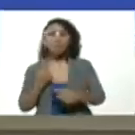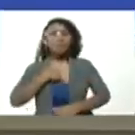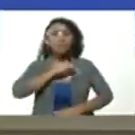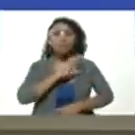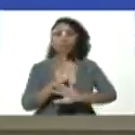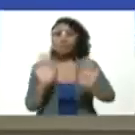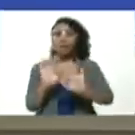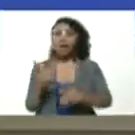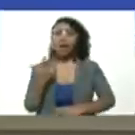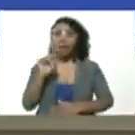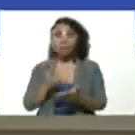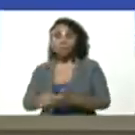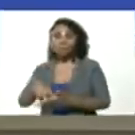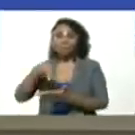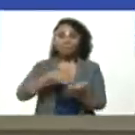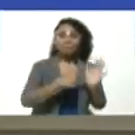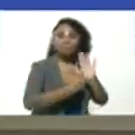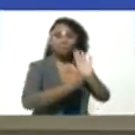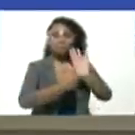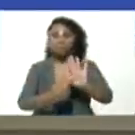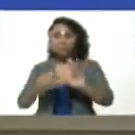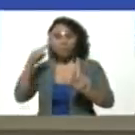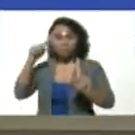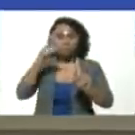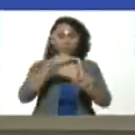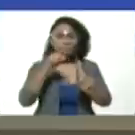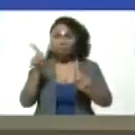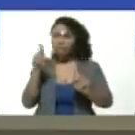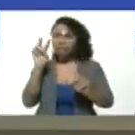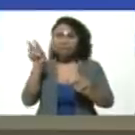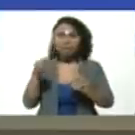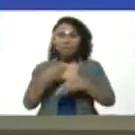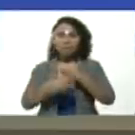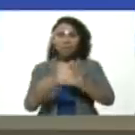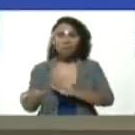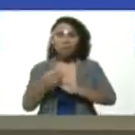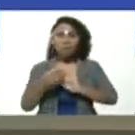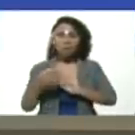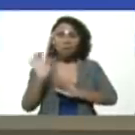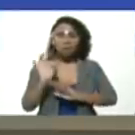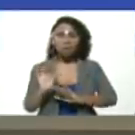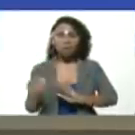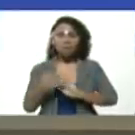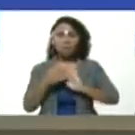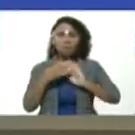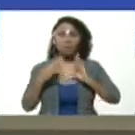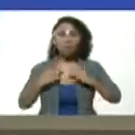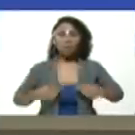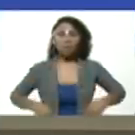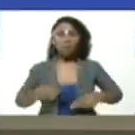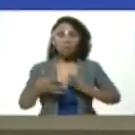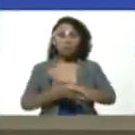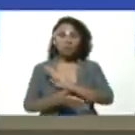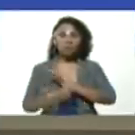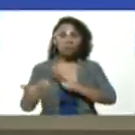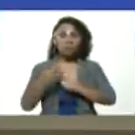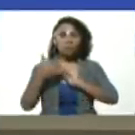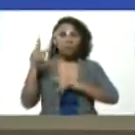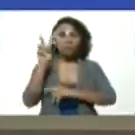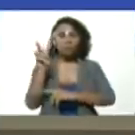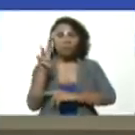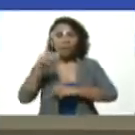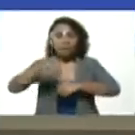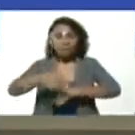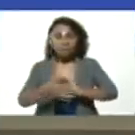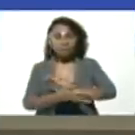tenemos todo el levantamiento en el observatorio contra las medidas coercitivas unilaterales. Venezuela, en